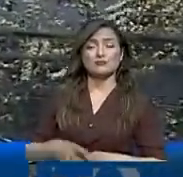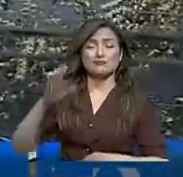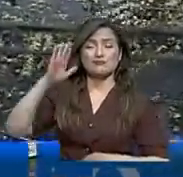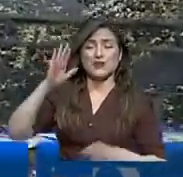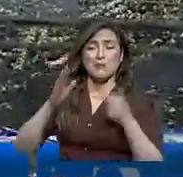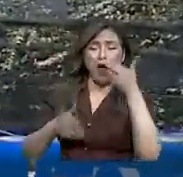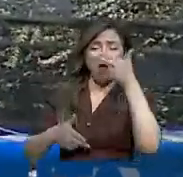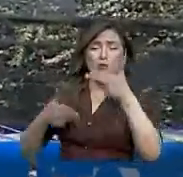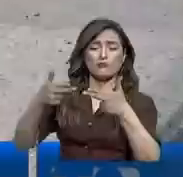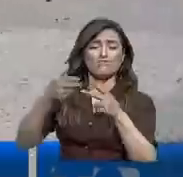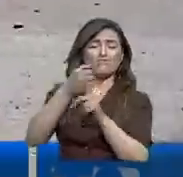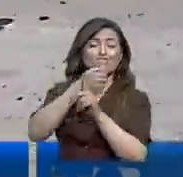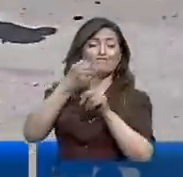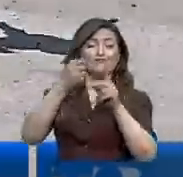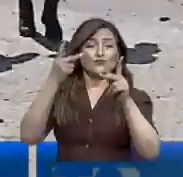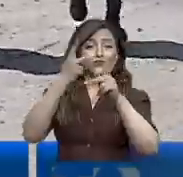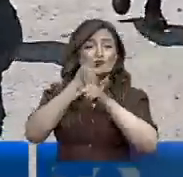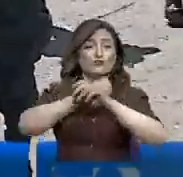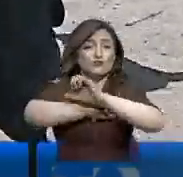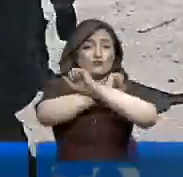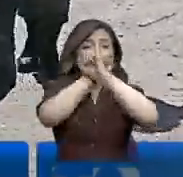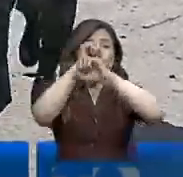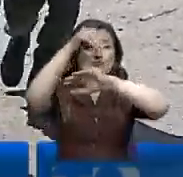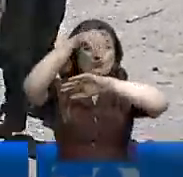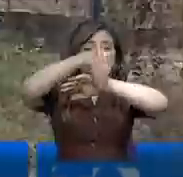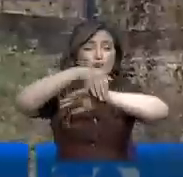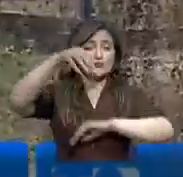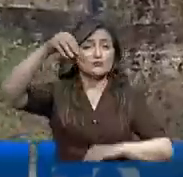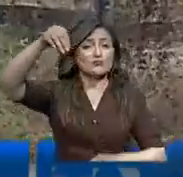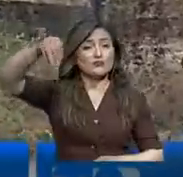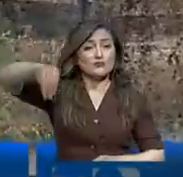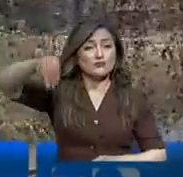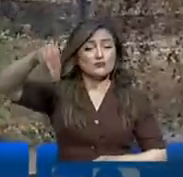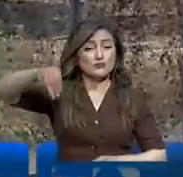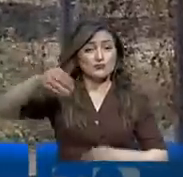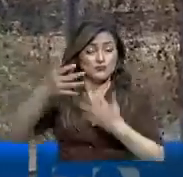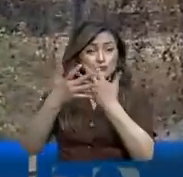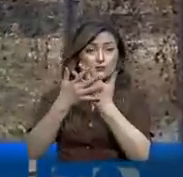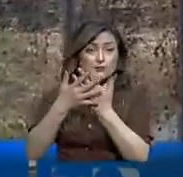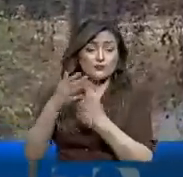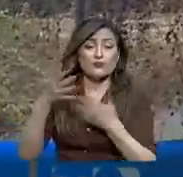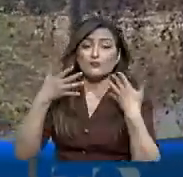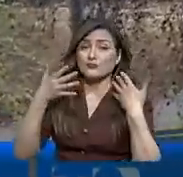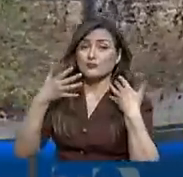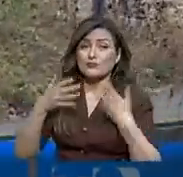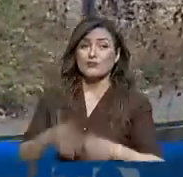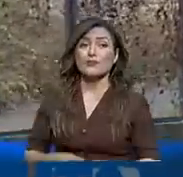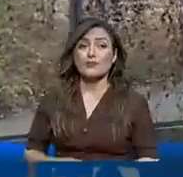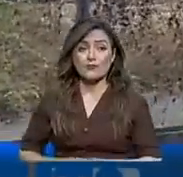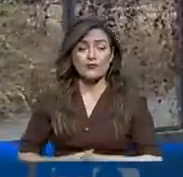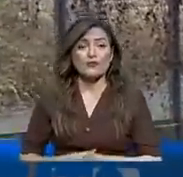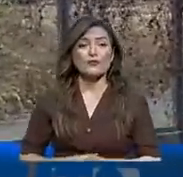violento episodio más se vivió la mañana y tarde de este martes en la penitenciaría de natural